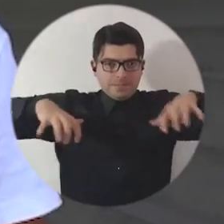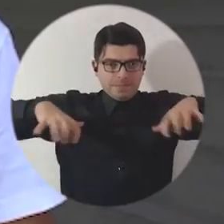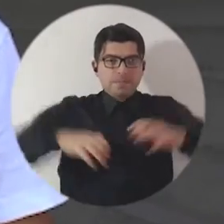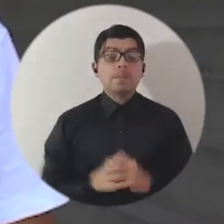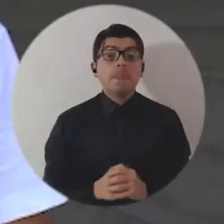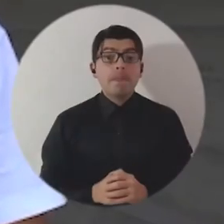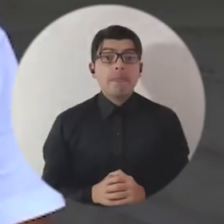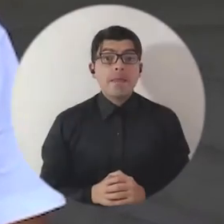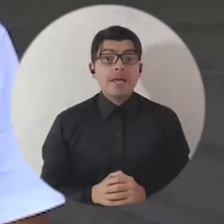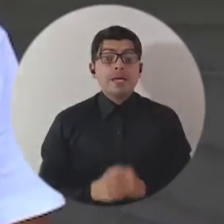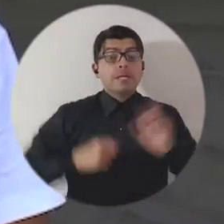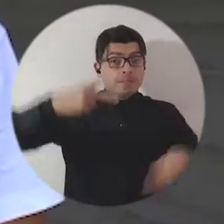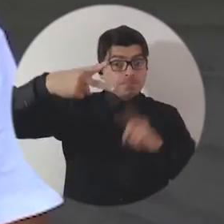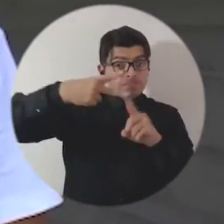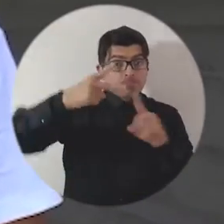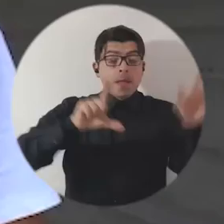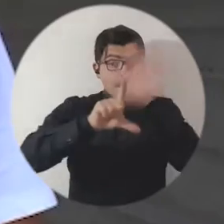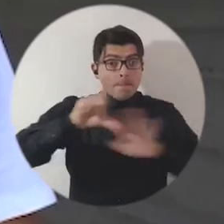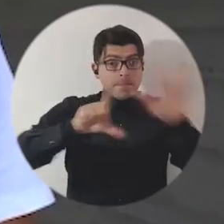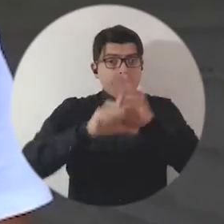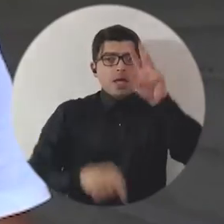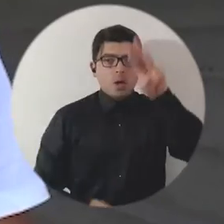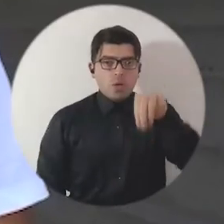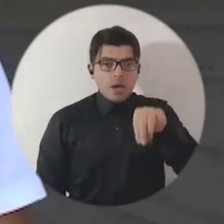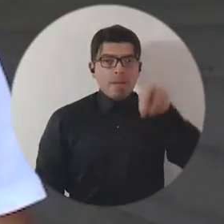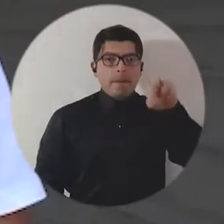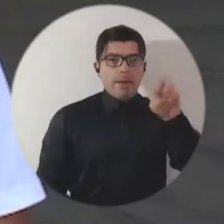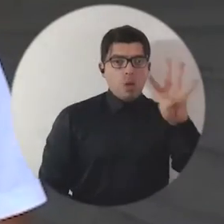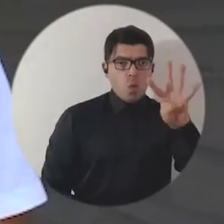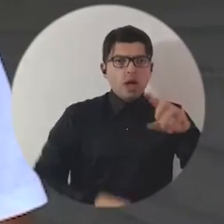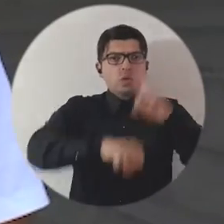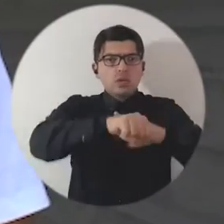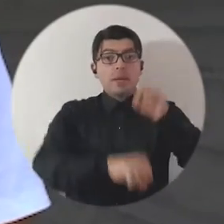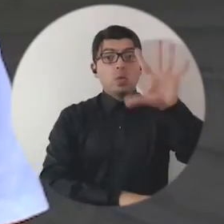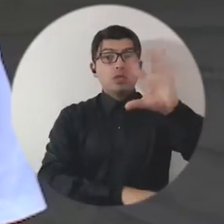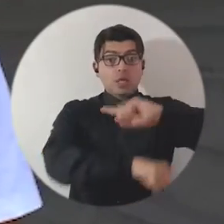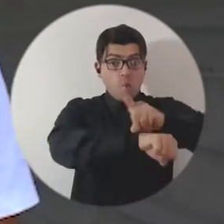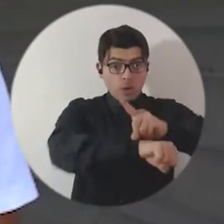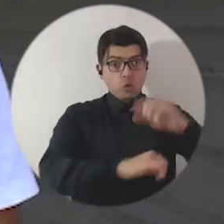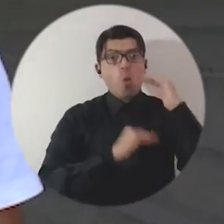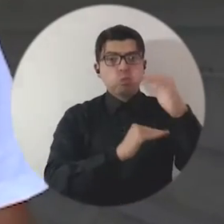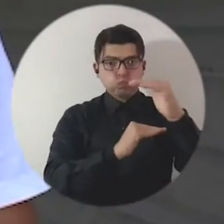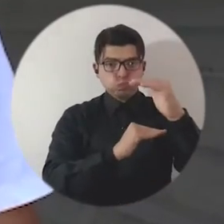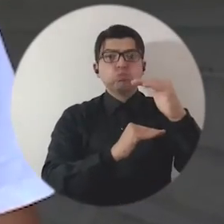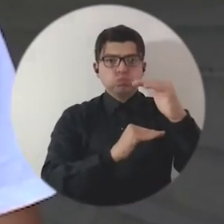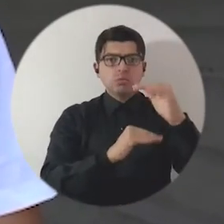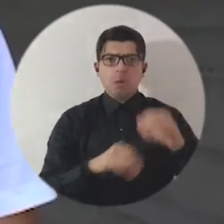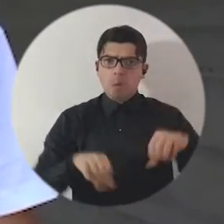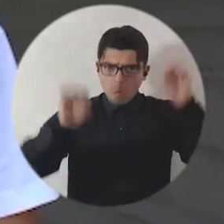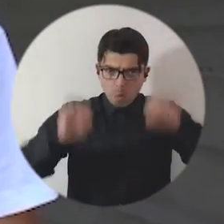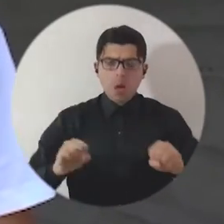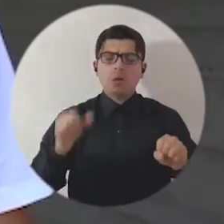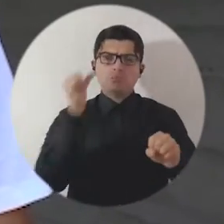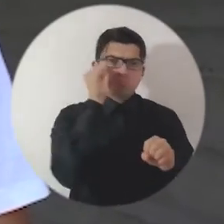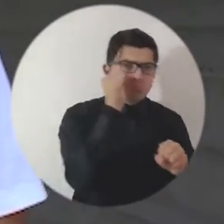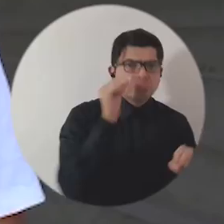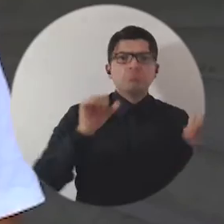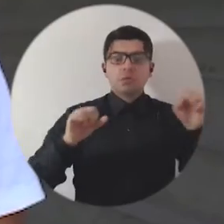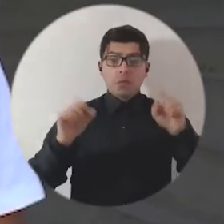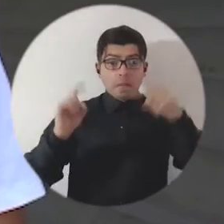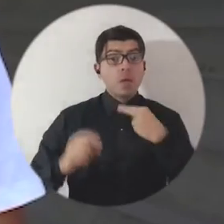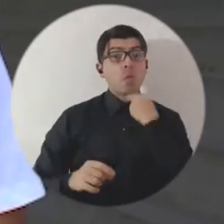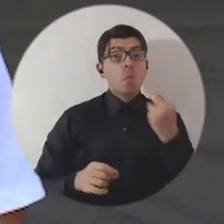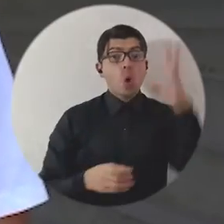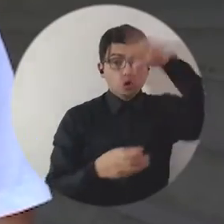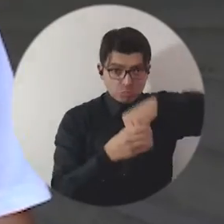Y en el formato de video MP4 tienes un tiempo de 5 minutos en el cual puedes grabar tu